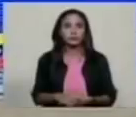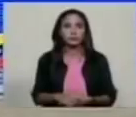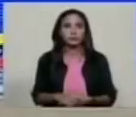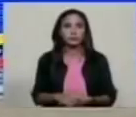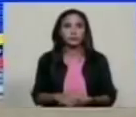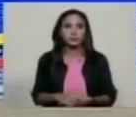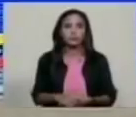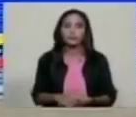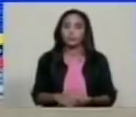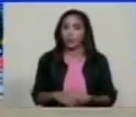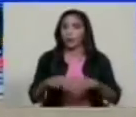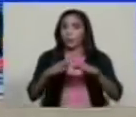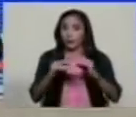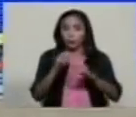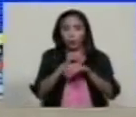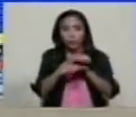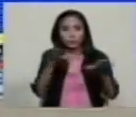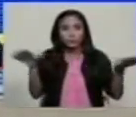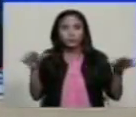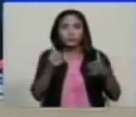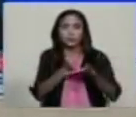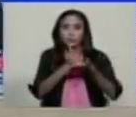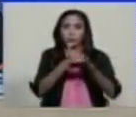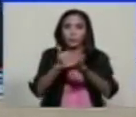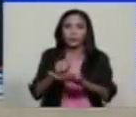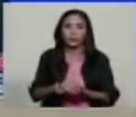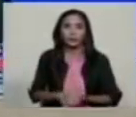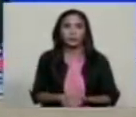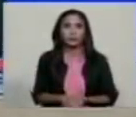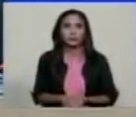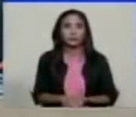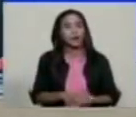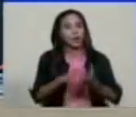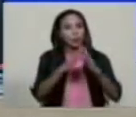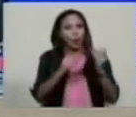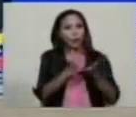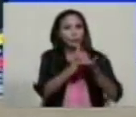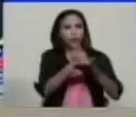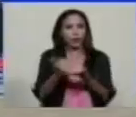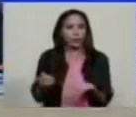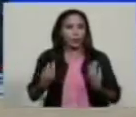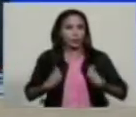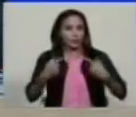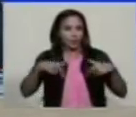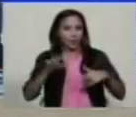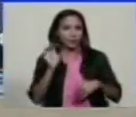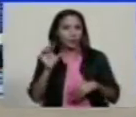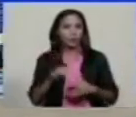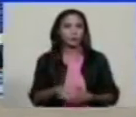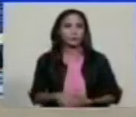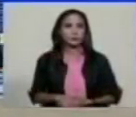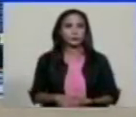para garantizar la satisfacción de las necesidades, el bienestar, el vivir viviendo de la población,